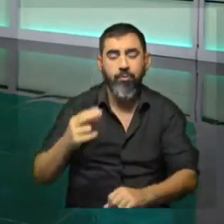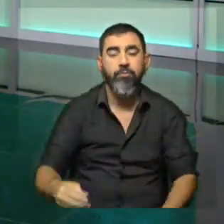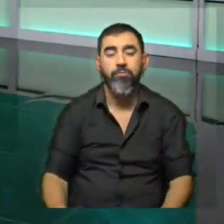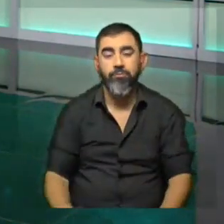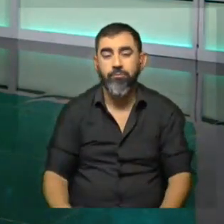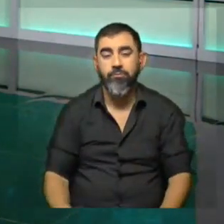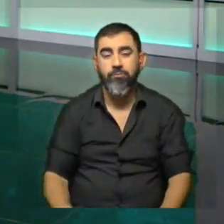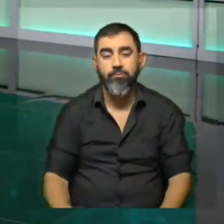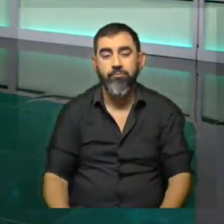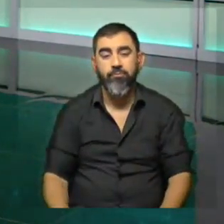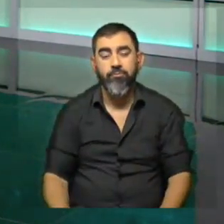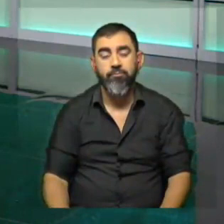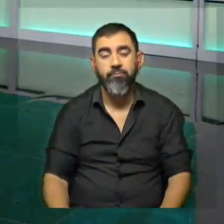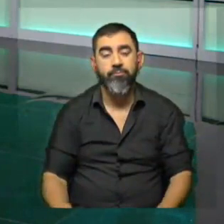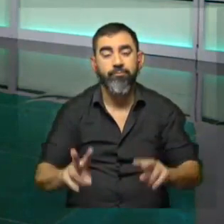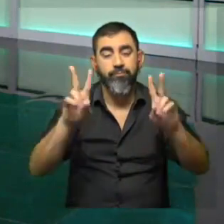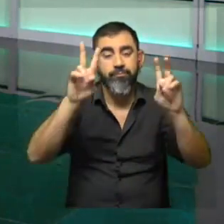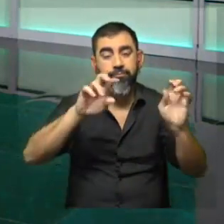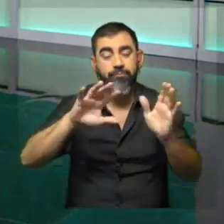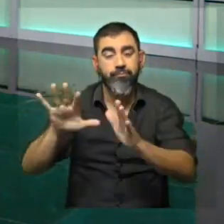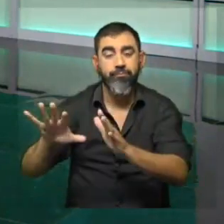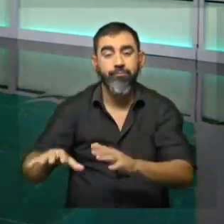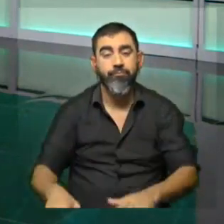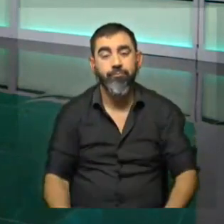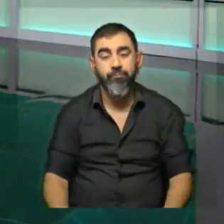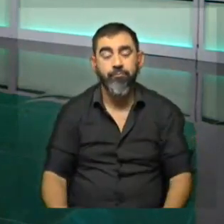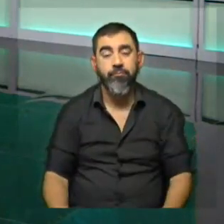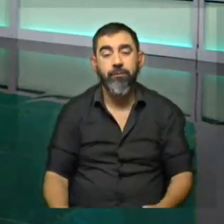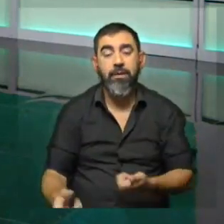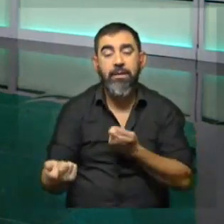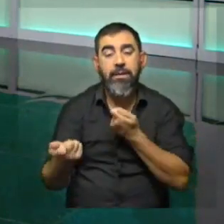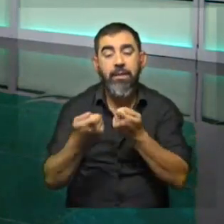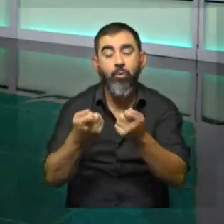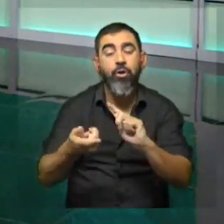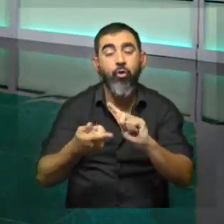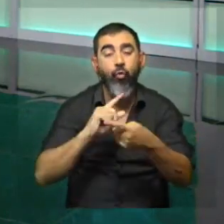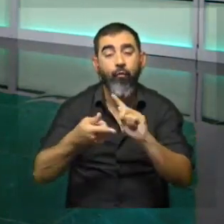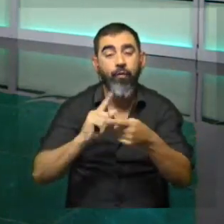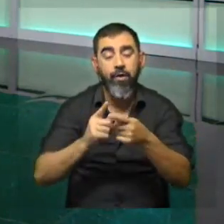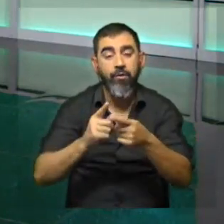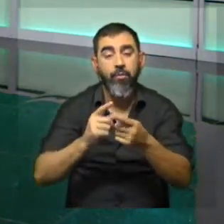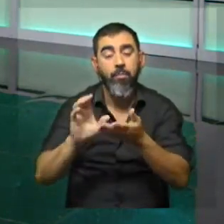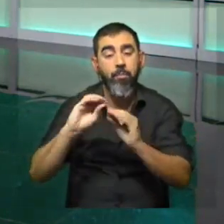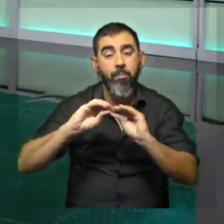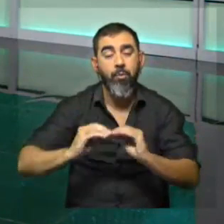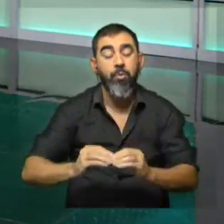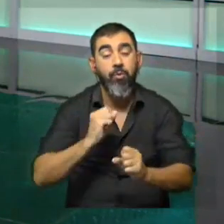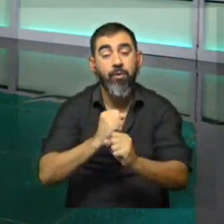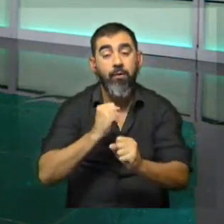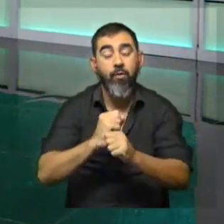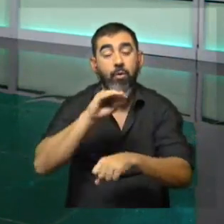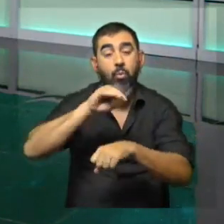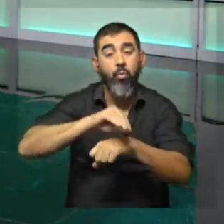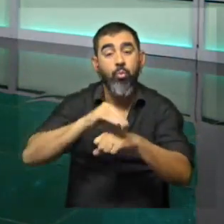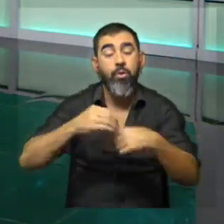Bueno vamos a otros temas negociar el convenio colectivo Buscar la presupuestación de los trabajadores de cultura